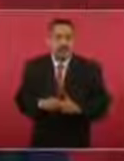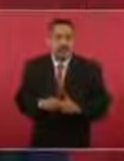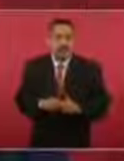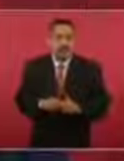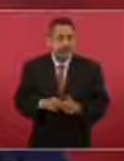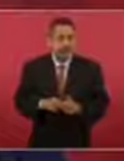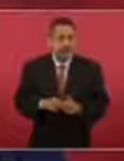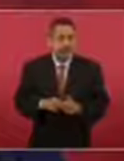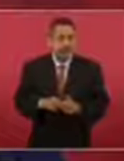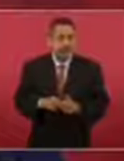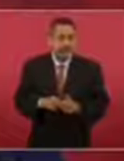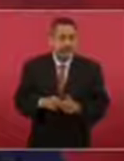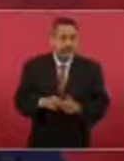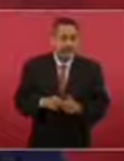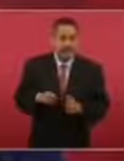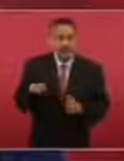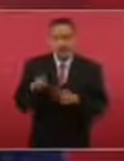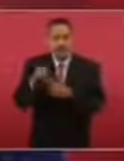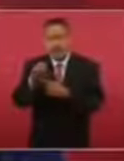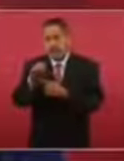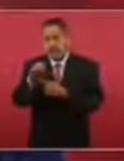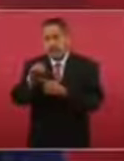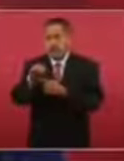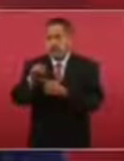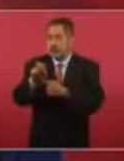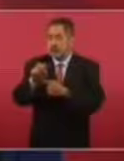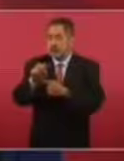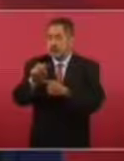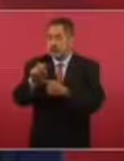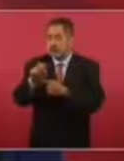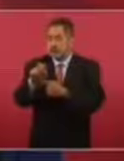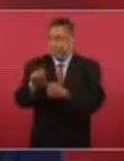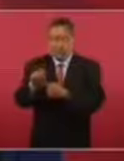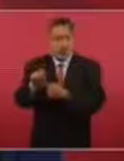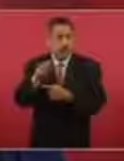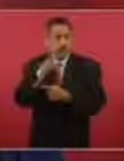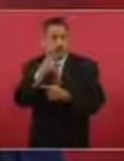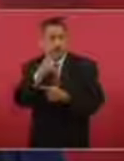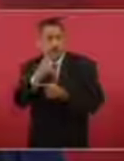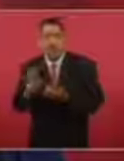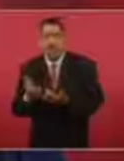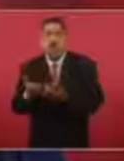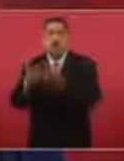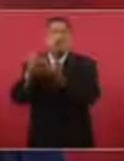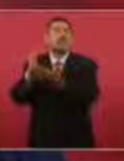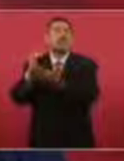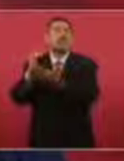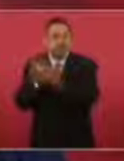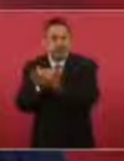se deja de contaminar con el combustóleo